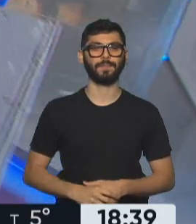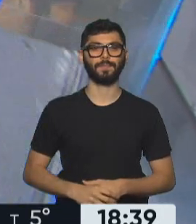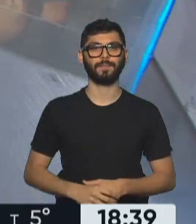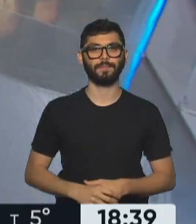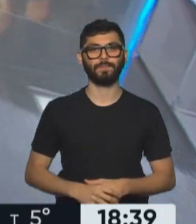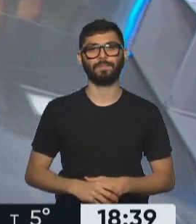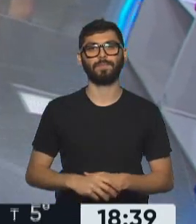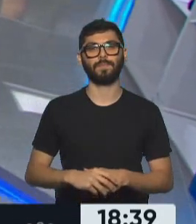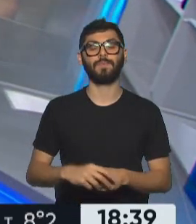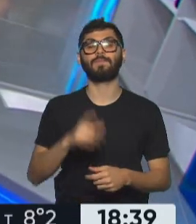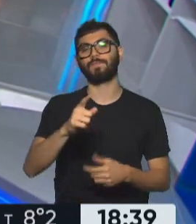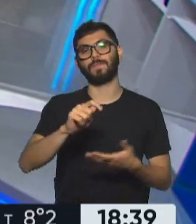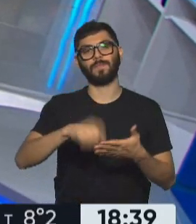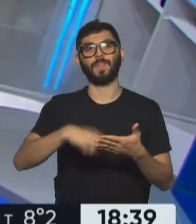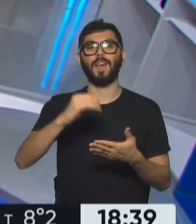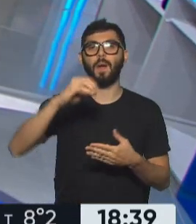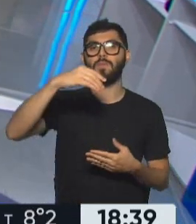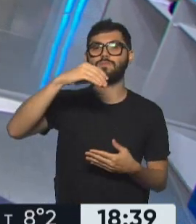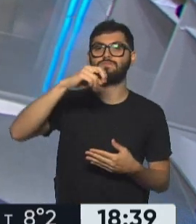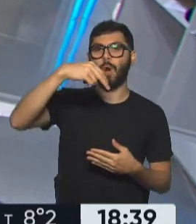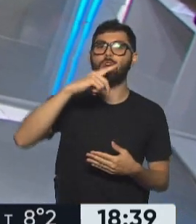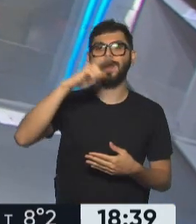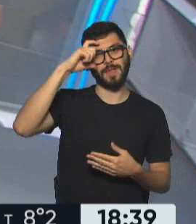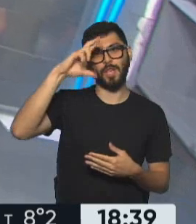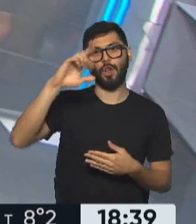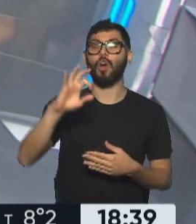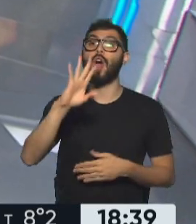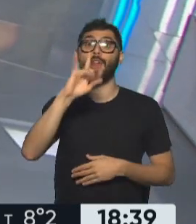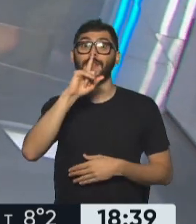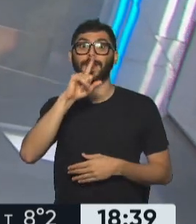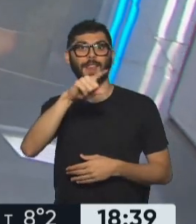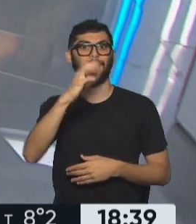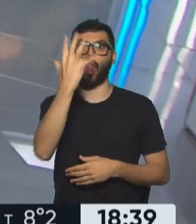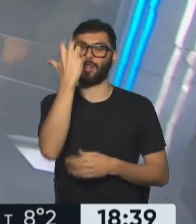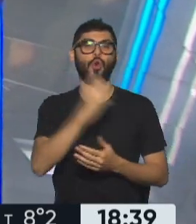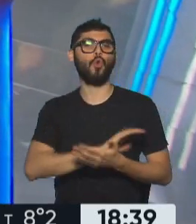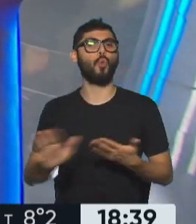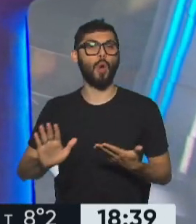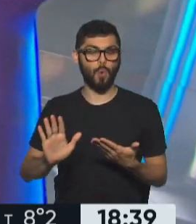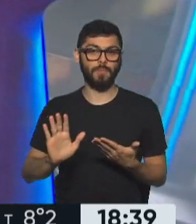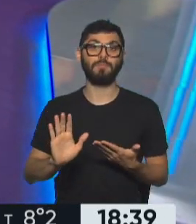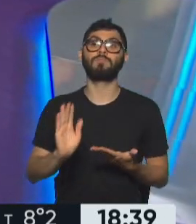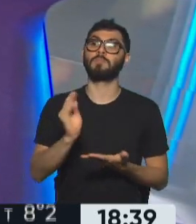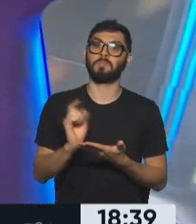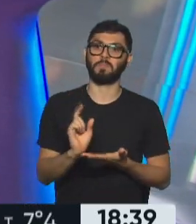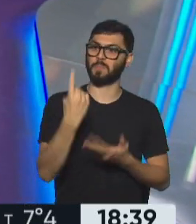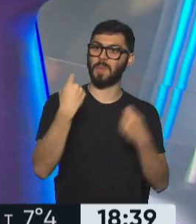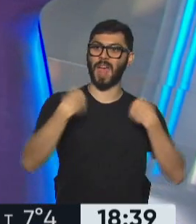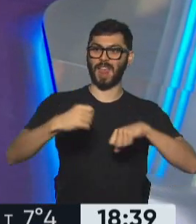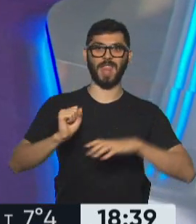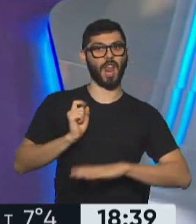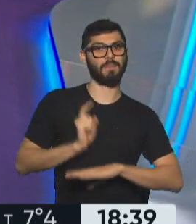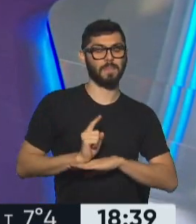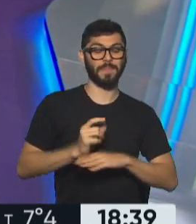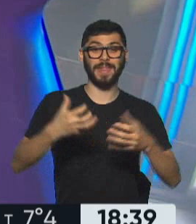estampó su firma. Estamos hablando de Paolo Montero, flamante director técnico de San Lorenzo, y también realizó su primera práctica con el plantel. Un